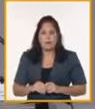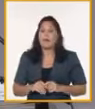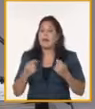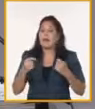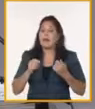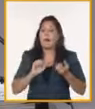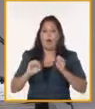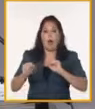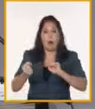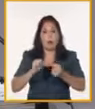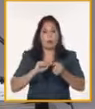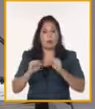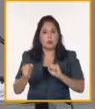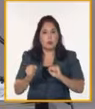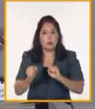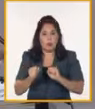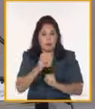autonomía